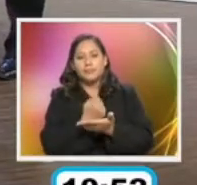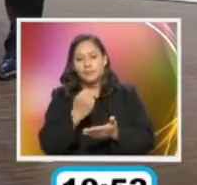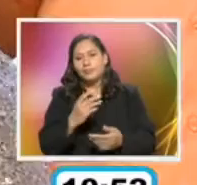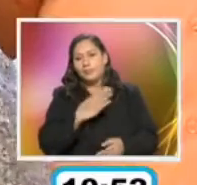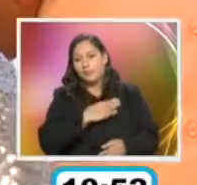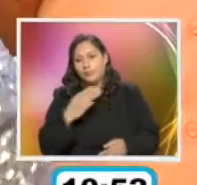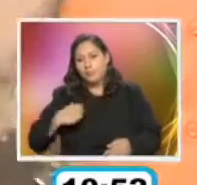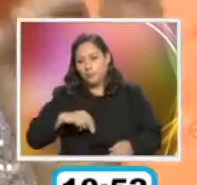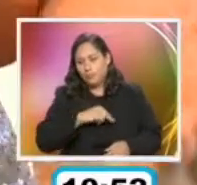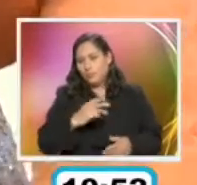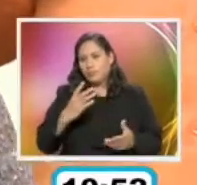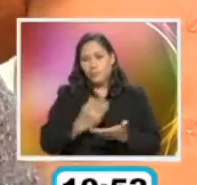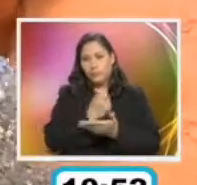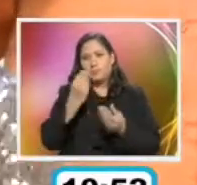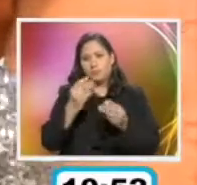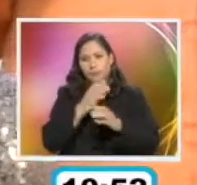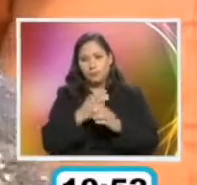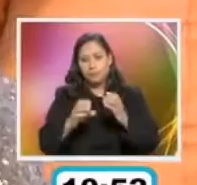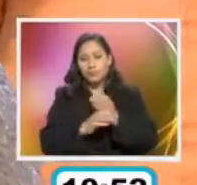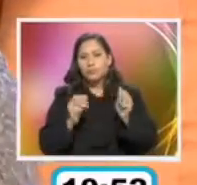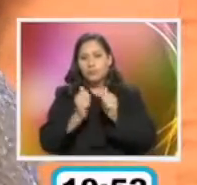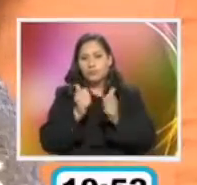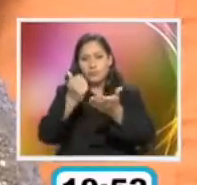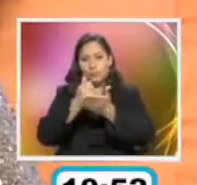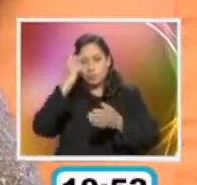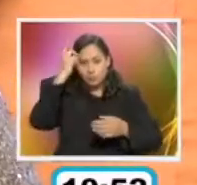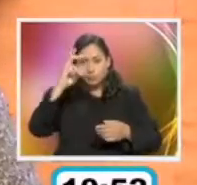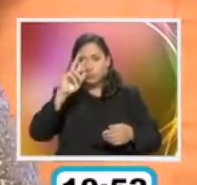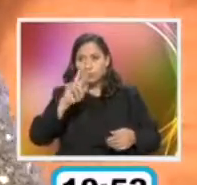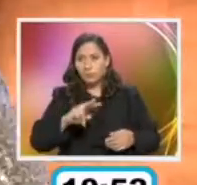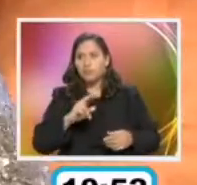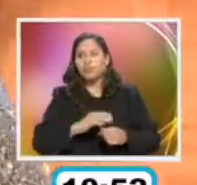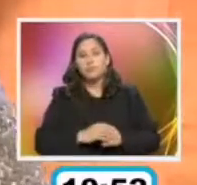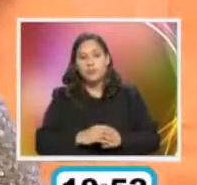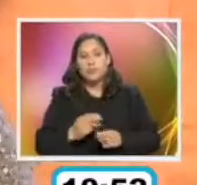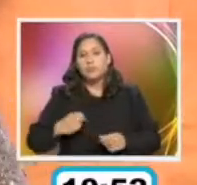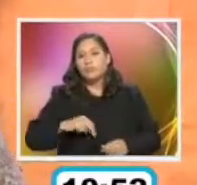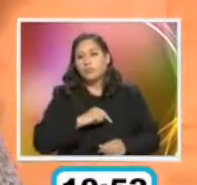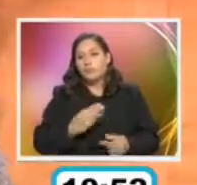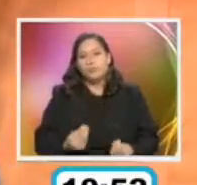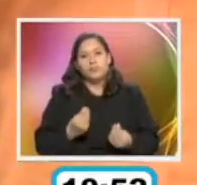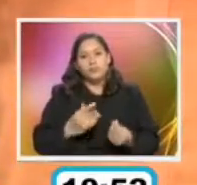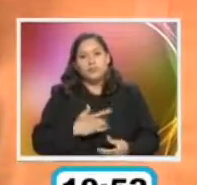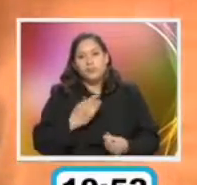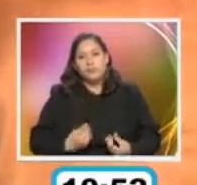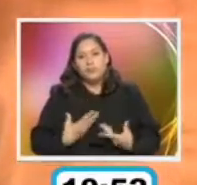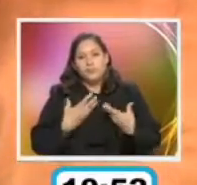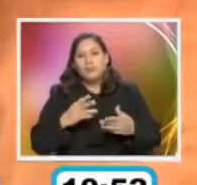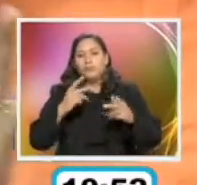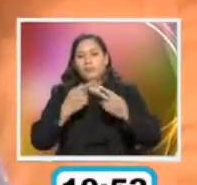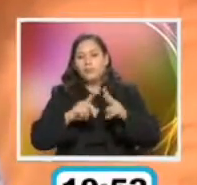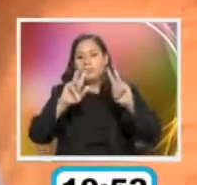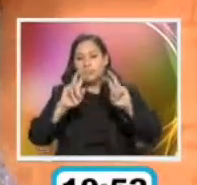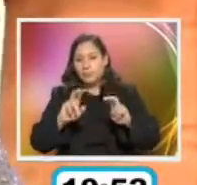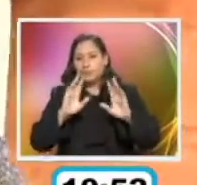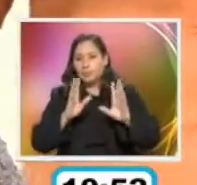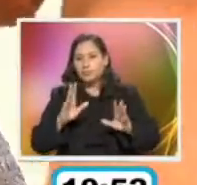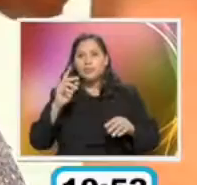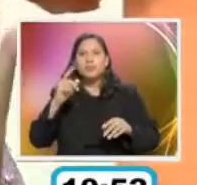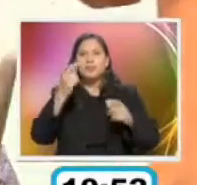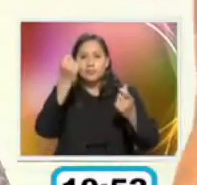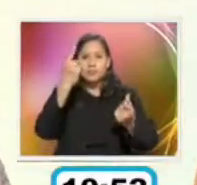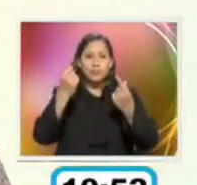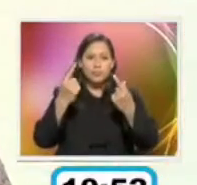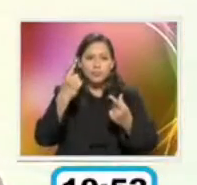Bueno, pues vamos a lograr muchísimas cosas con la ayuda de Dios. La verdad, estamos muy emocionados de empezar con este tema. Ya están sonando en